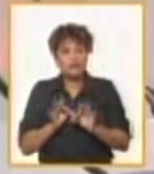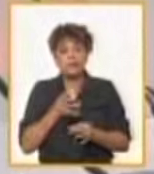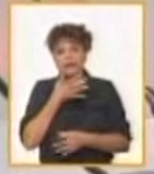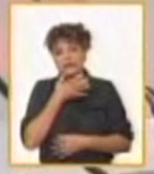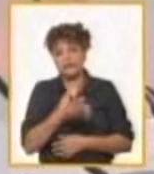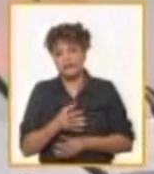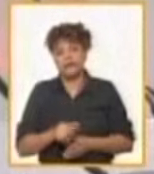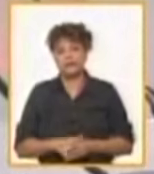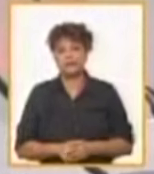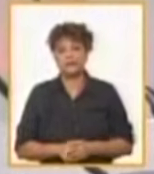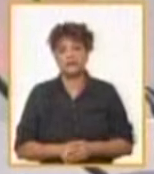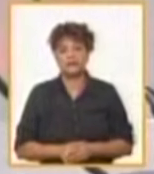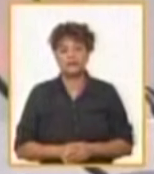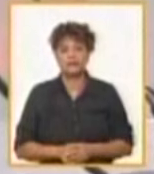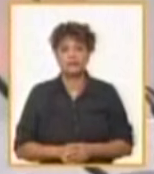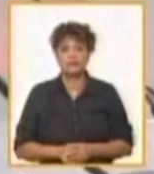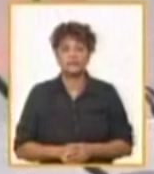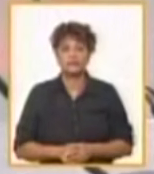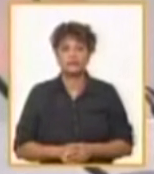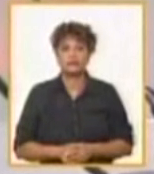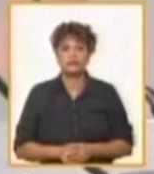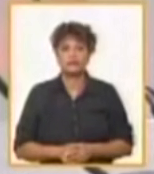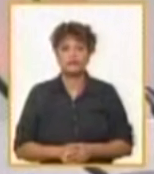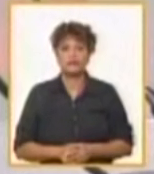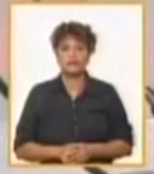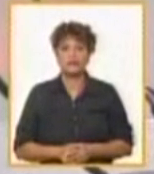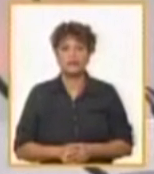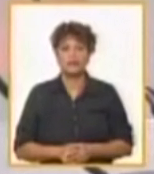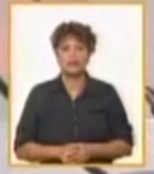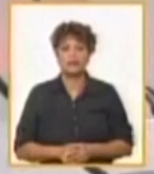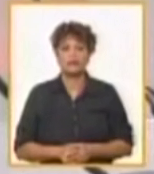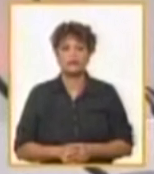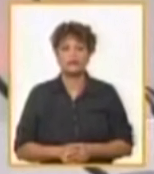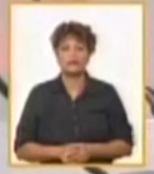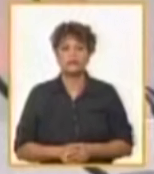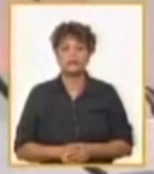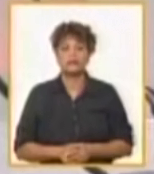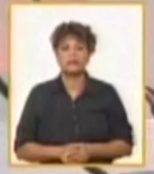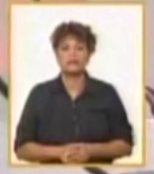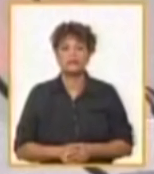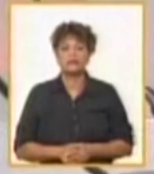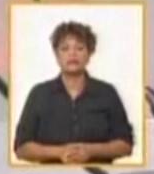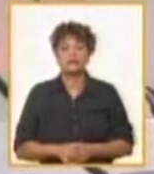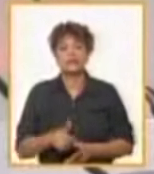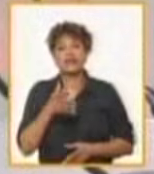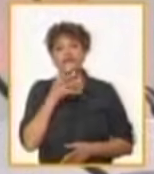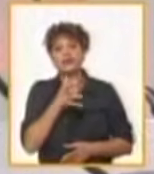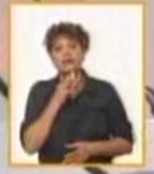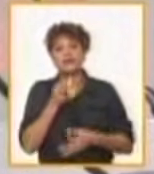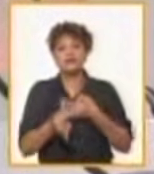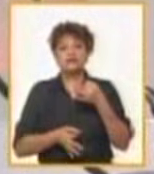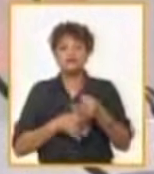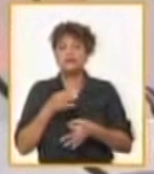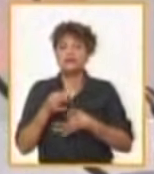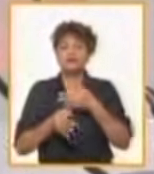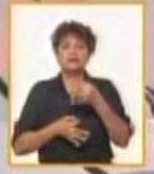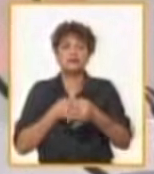política cultural de la revolución a través de los años. Y Fidel lo enuncia de una manera, yo